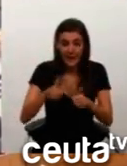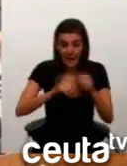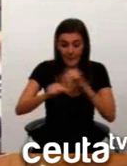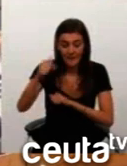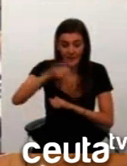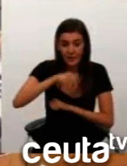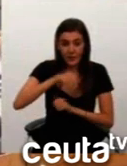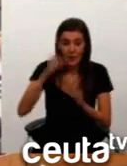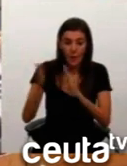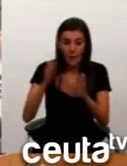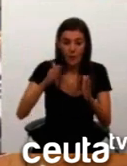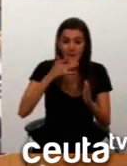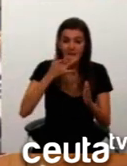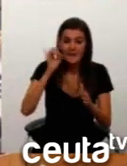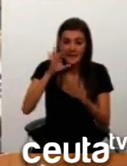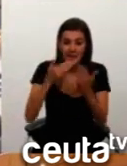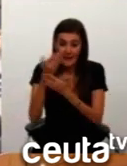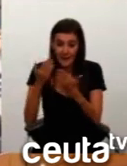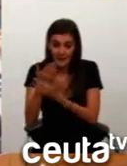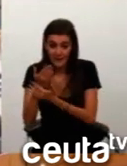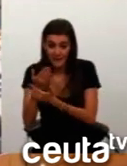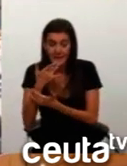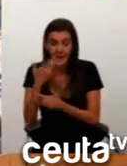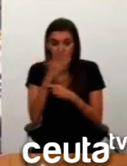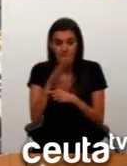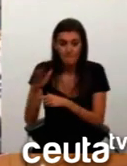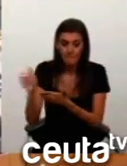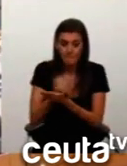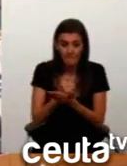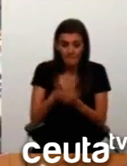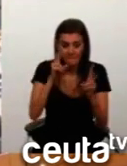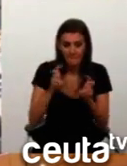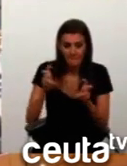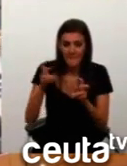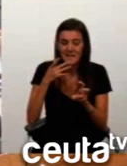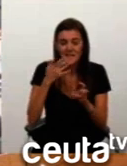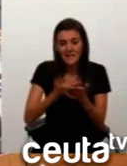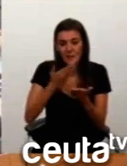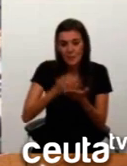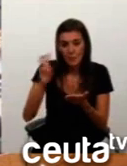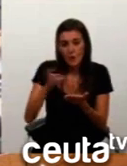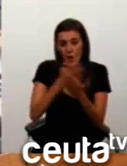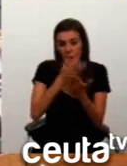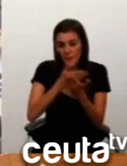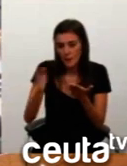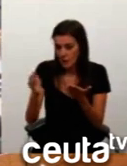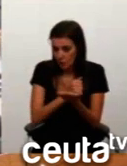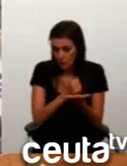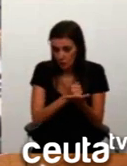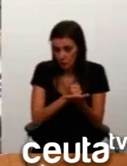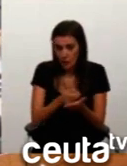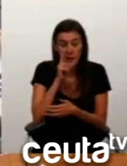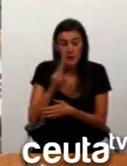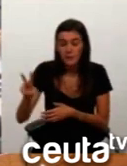habrá un periodo de exposición de 15 días, podrá usted presentar las alegaciones que estime convenientes o las enmiendas y ver